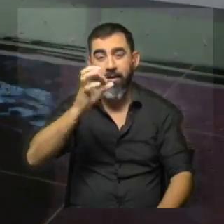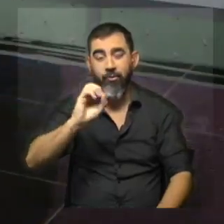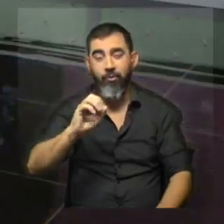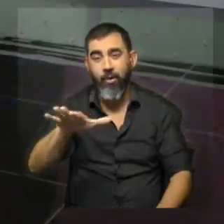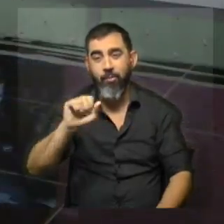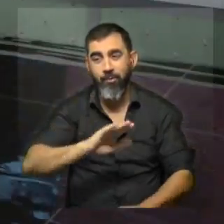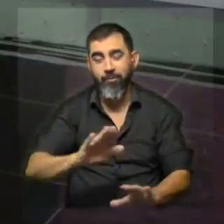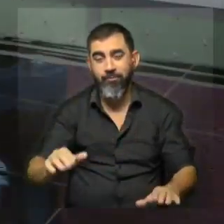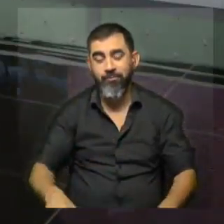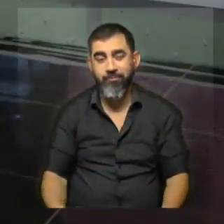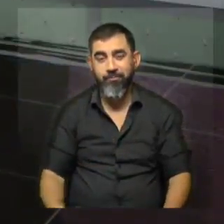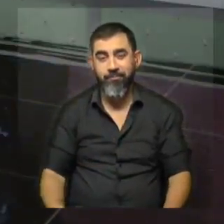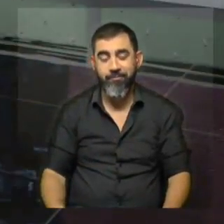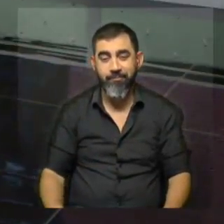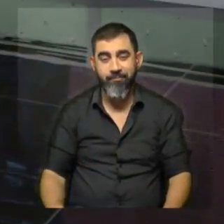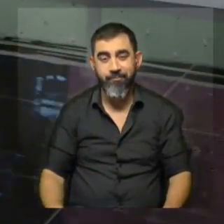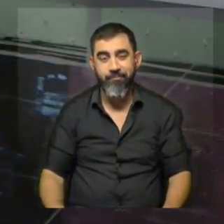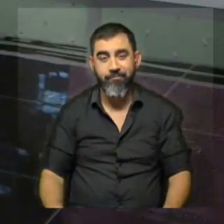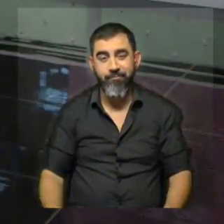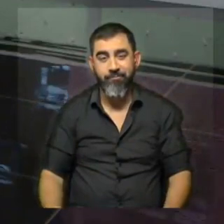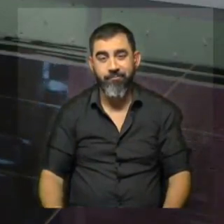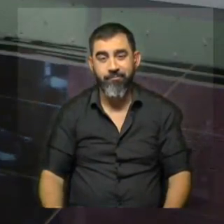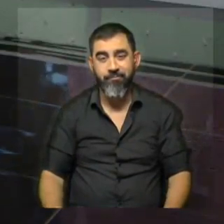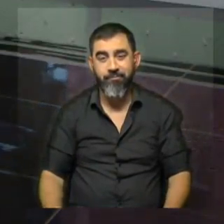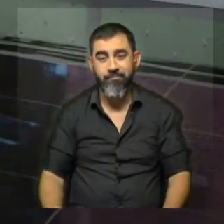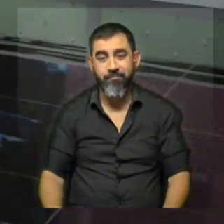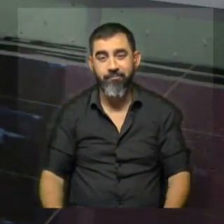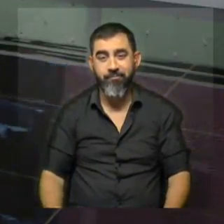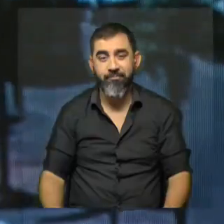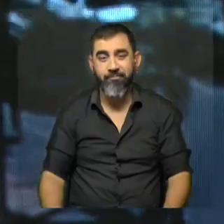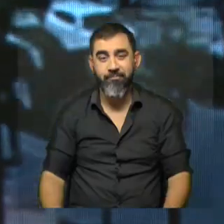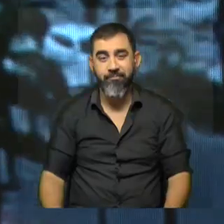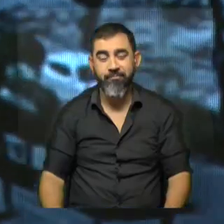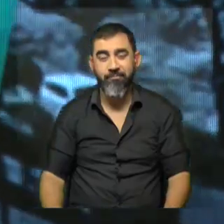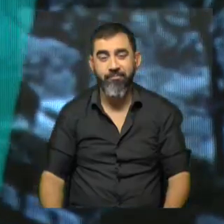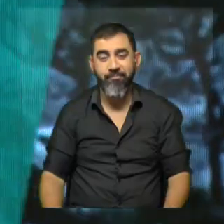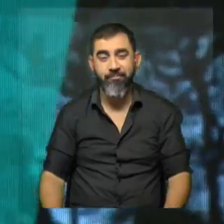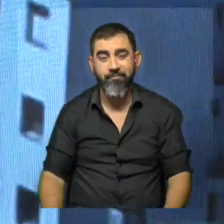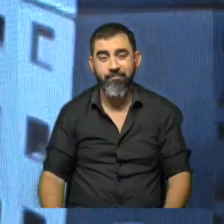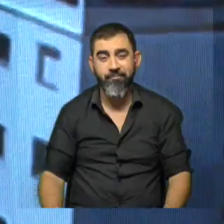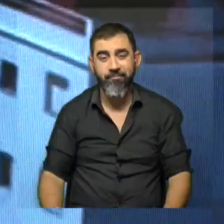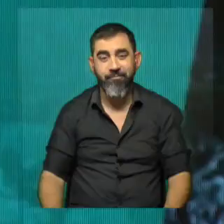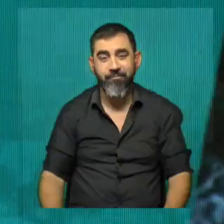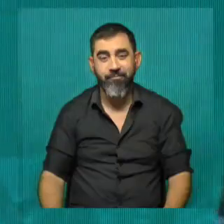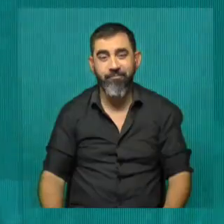Es un lunes. Tremendo, tremendo. Otro tema que pongo sobre la mesa cortito antes de ir a Brasil.